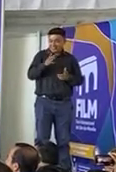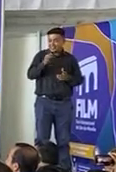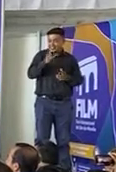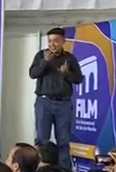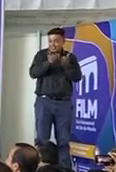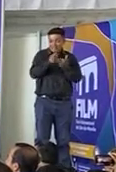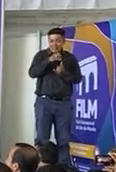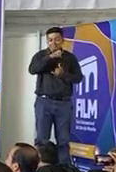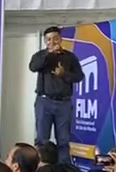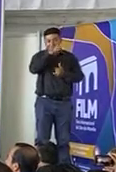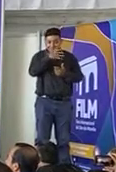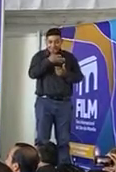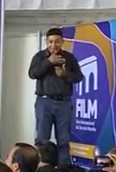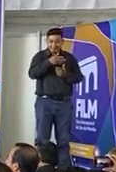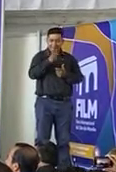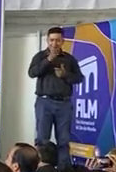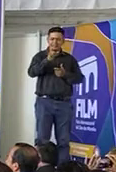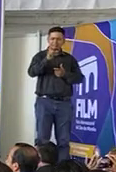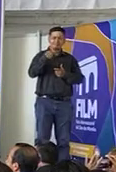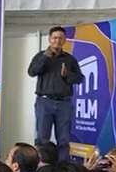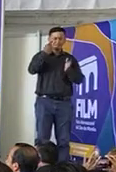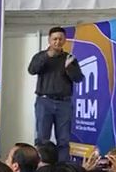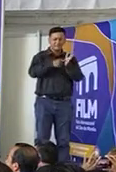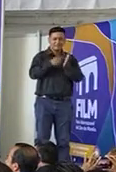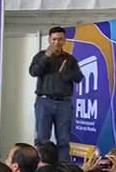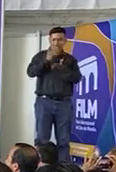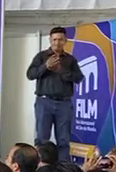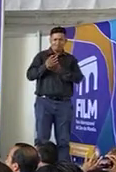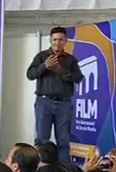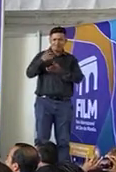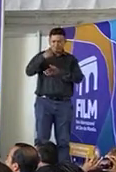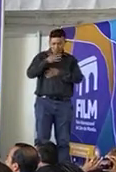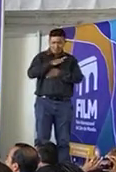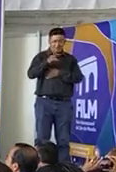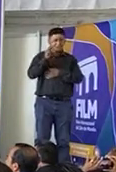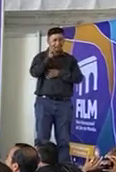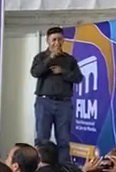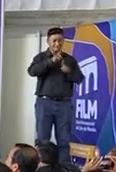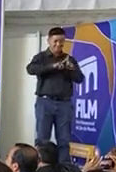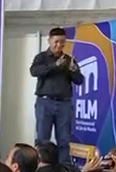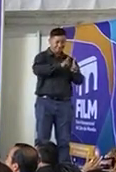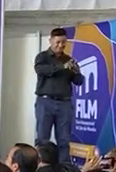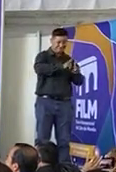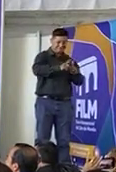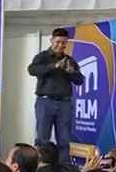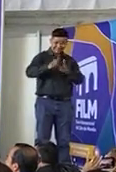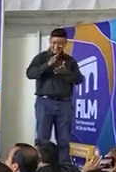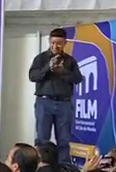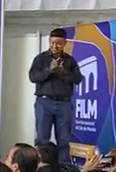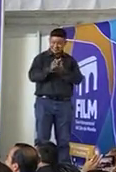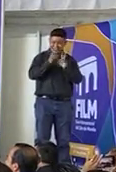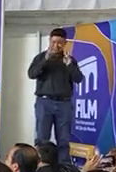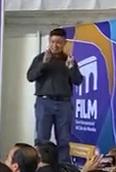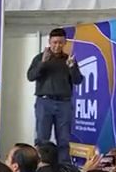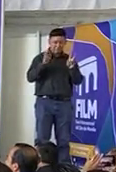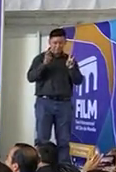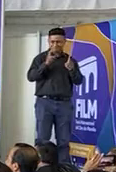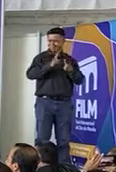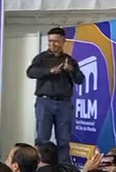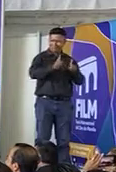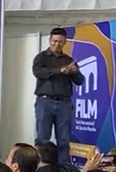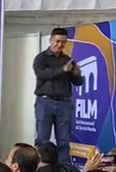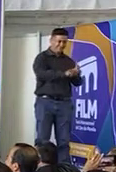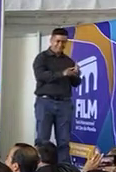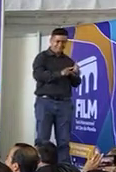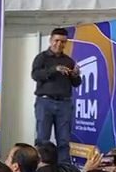fascinante. Se maravillará con la cantidad de libros, temáticas y preocupaciones actuales, pero sobre todo,